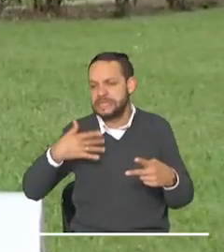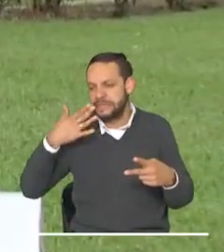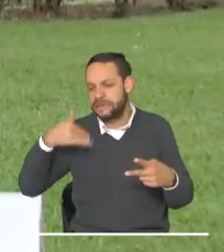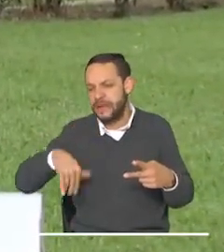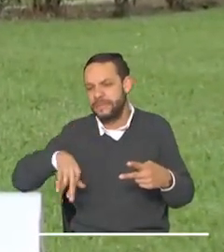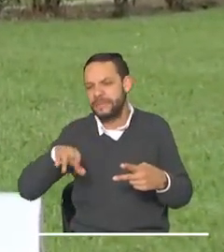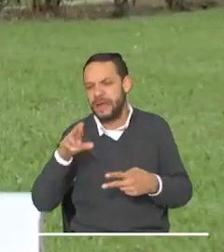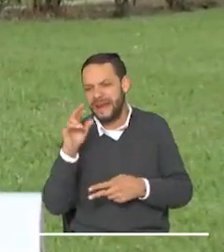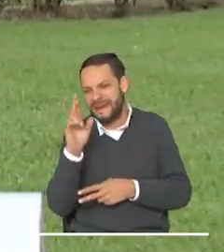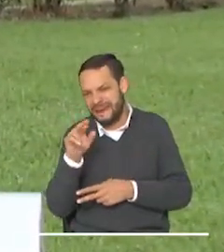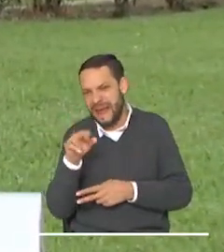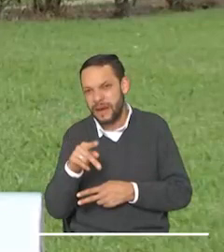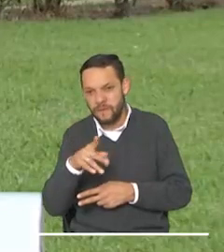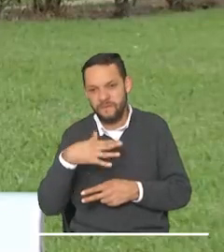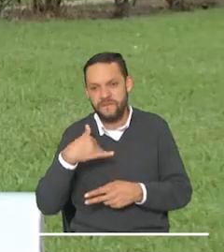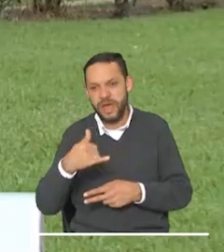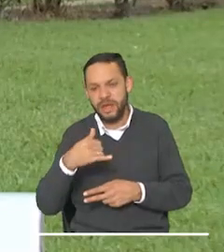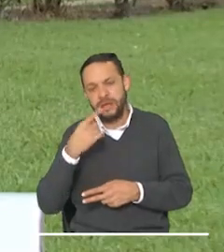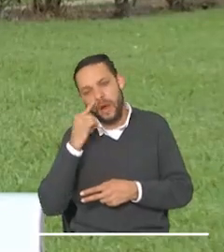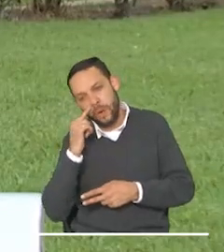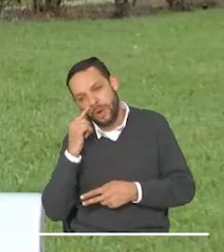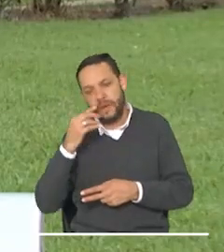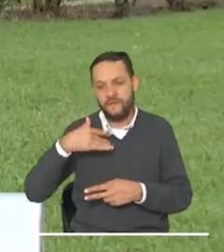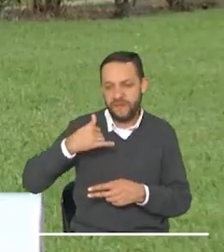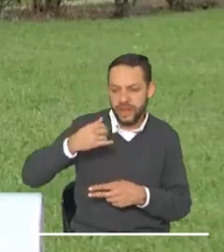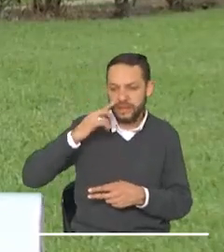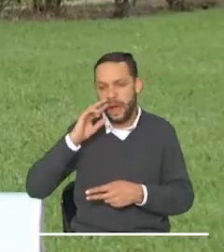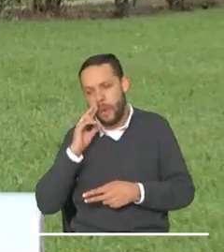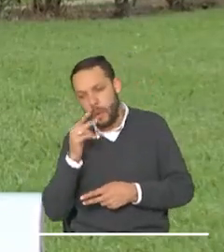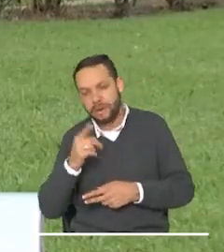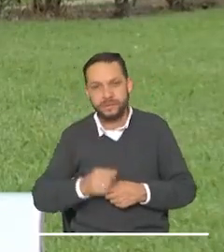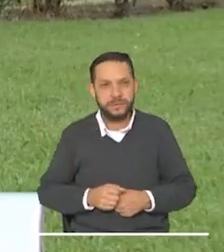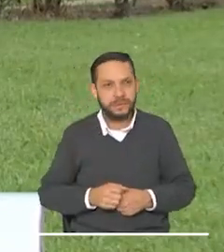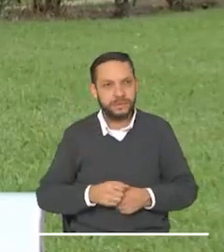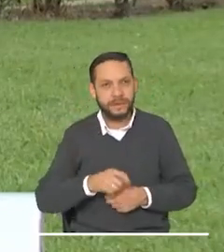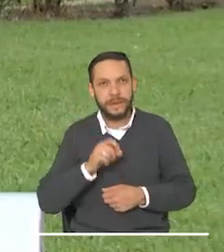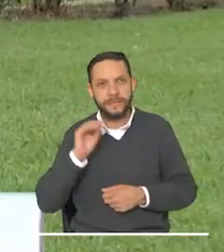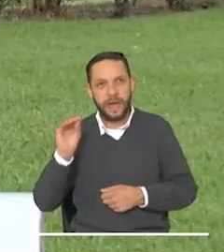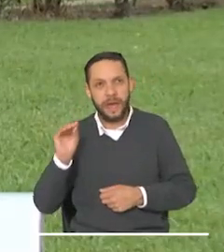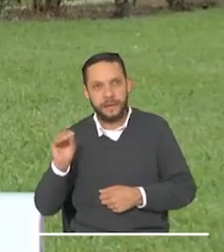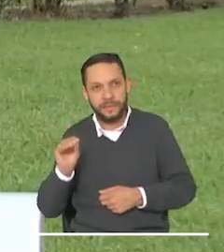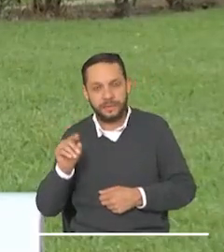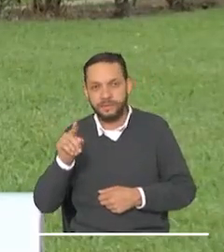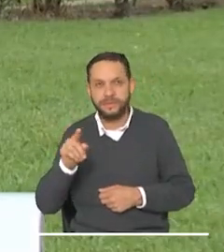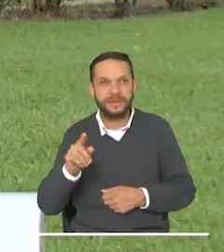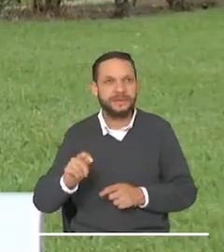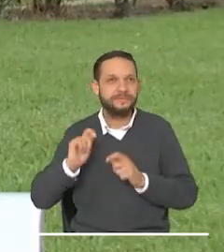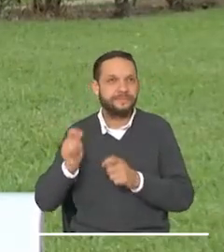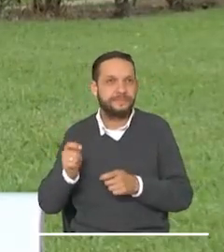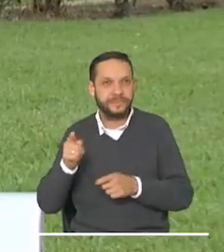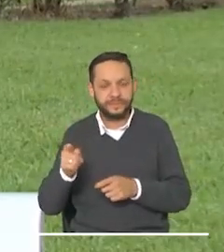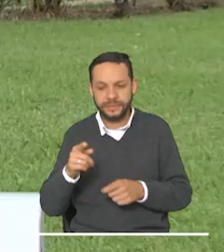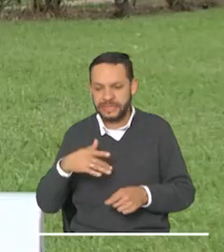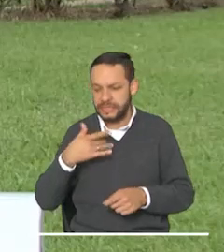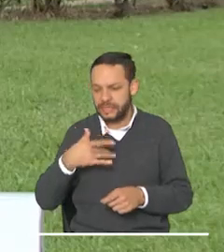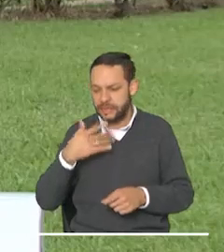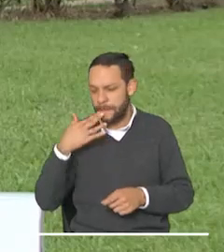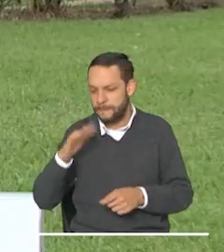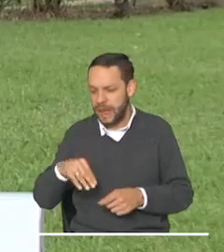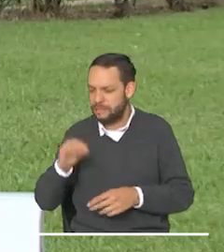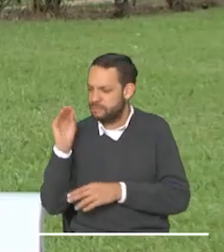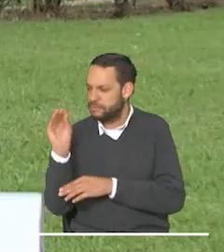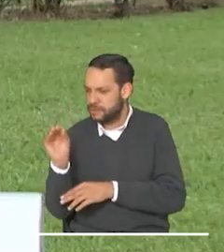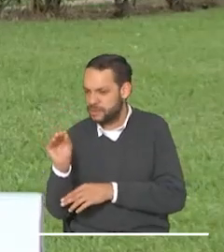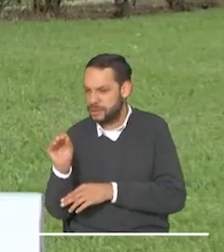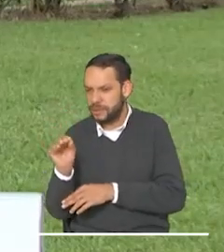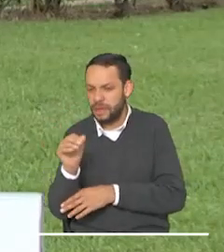psicóticos de acuerdo las personas experimentan mucho miedo cuando se les indica que hay algo que está sucediendo a nivel psíquico en ellos pero eso